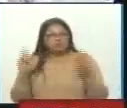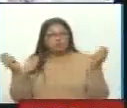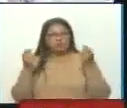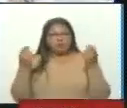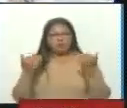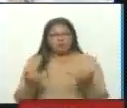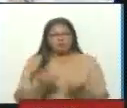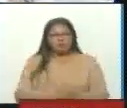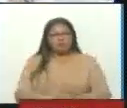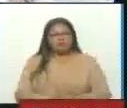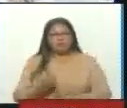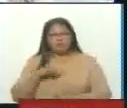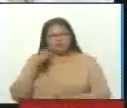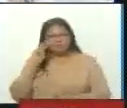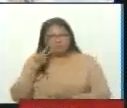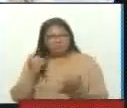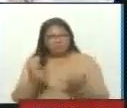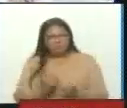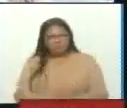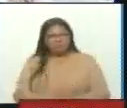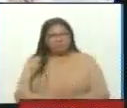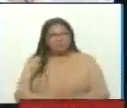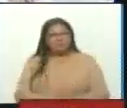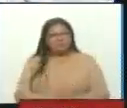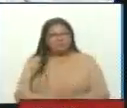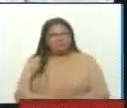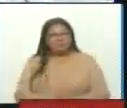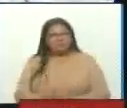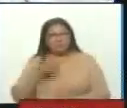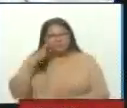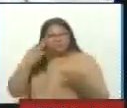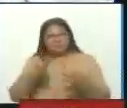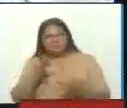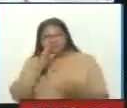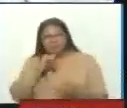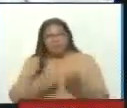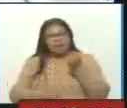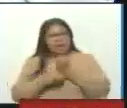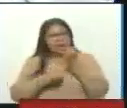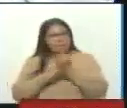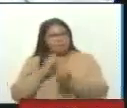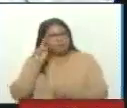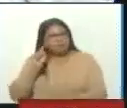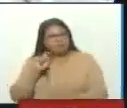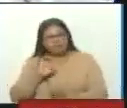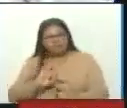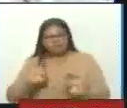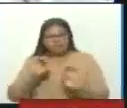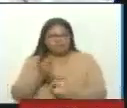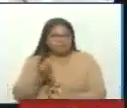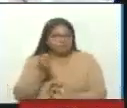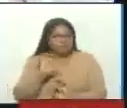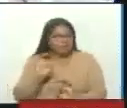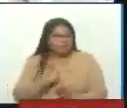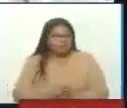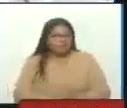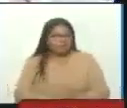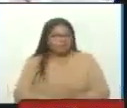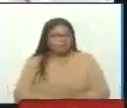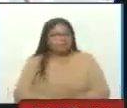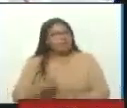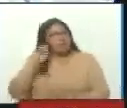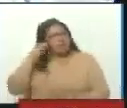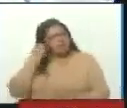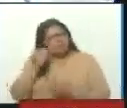pues, que en verdad no tienen el apoyo necesario. Creo que se acuerdan solamente de los medios alternativos